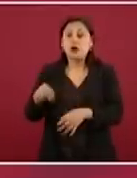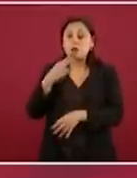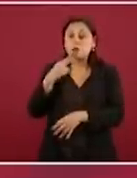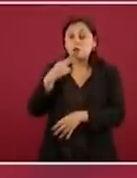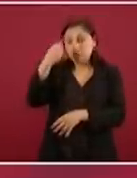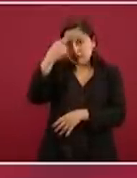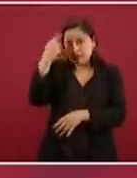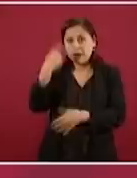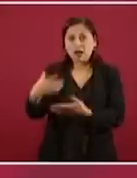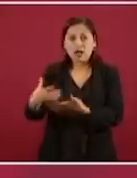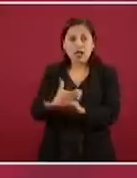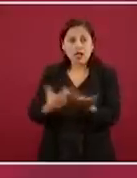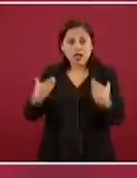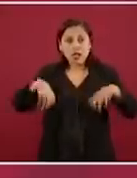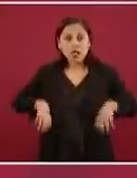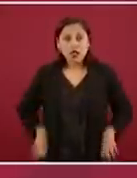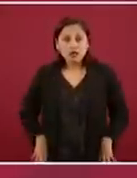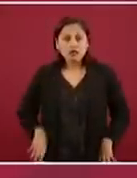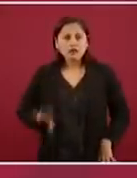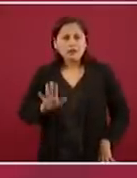como Pemex.